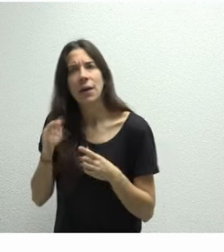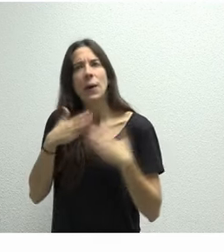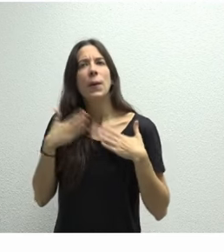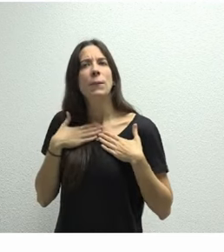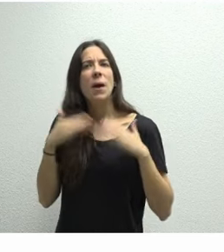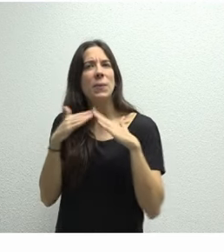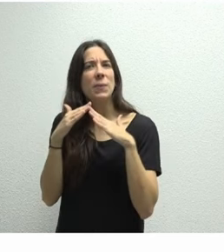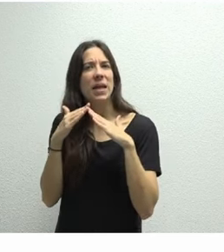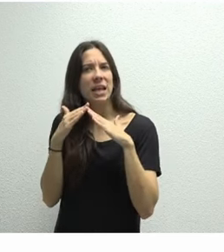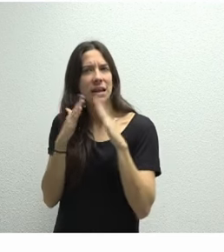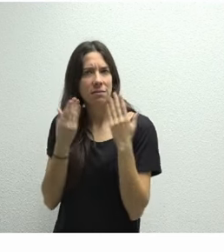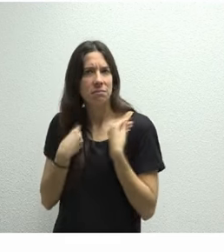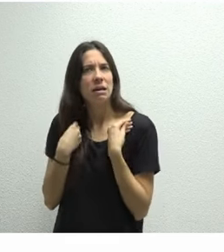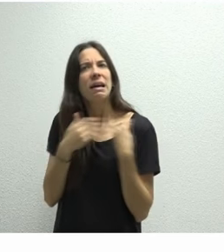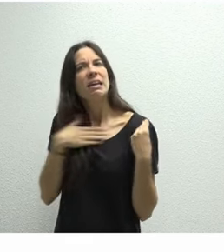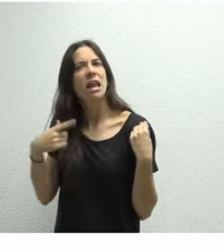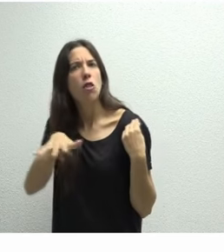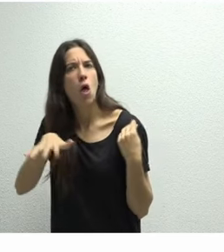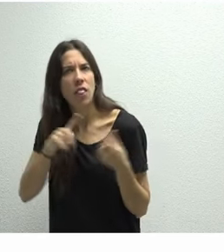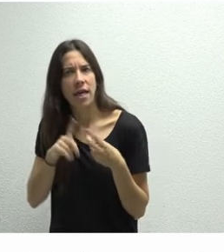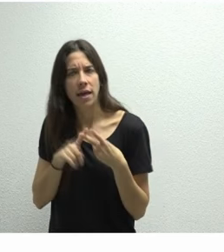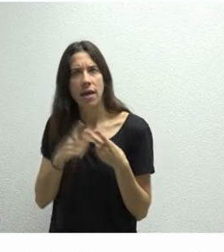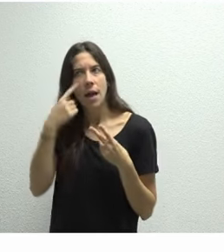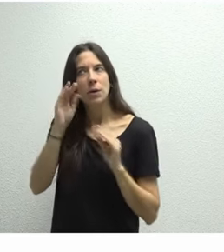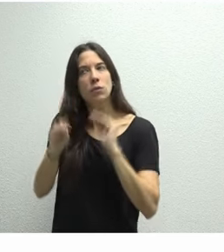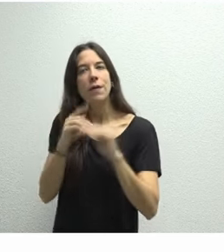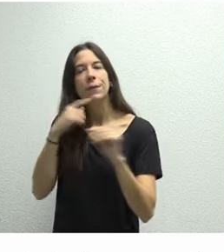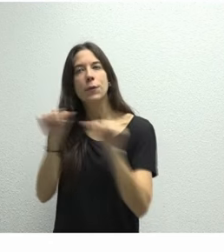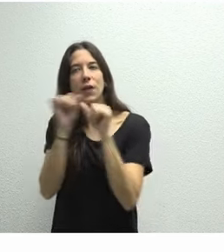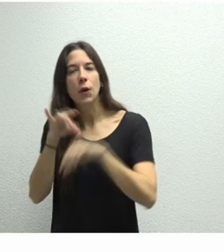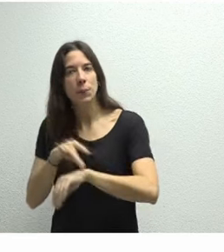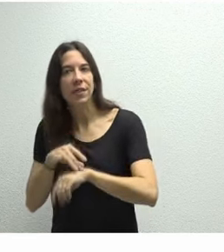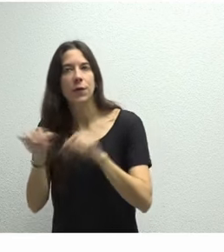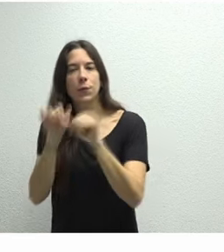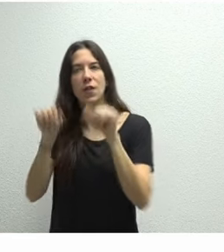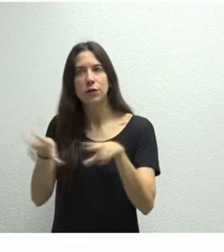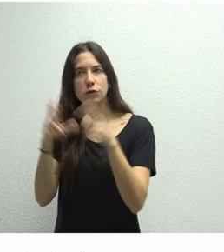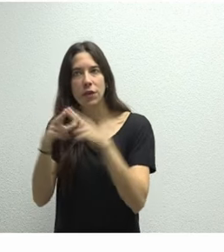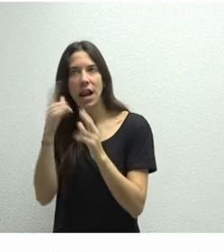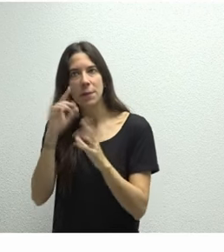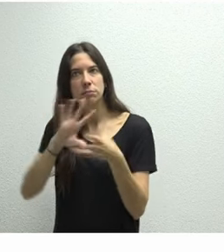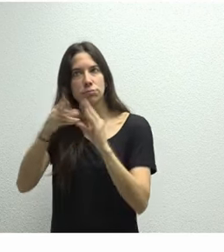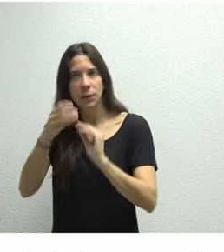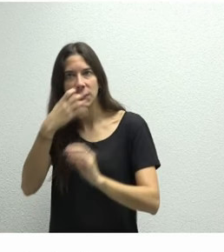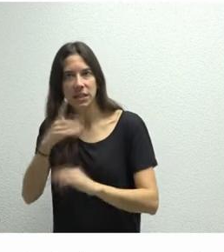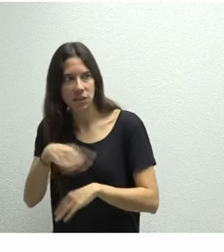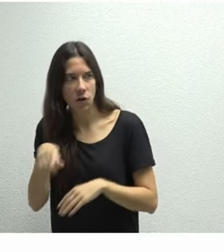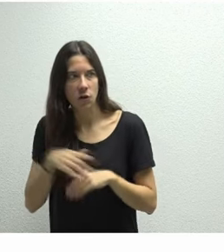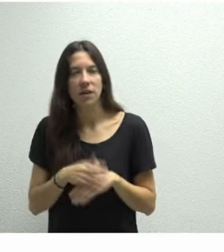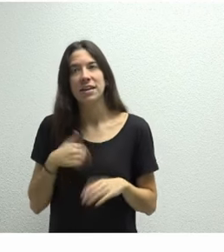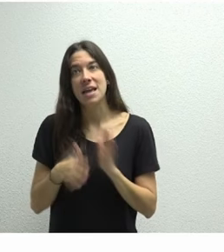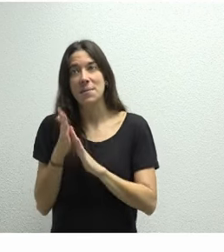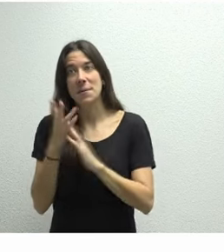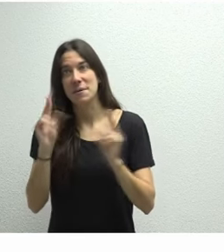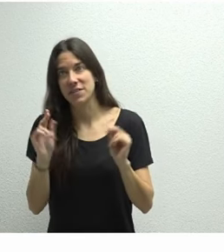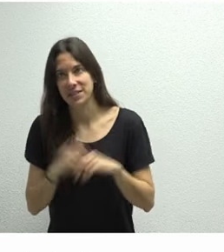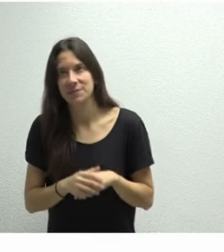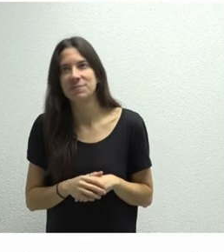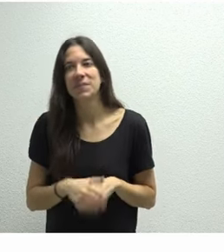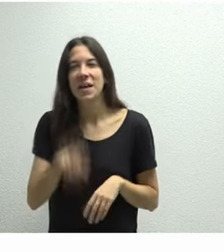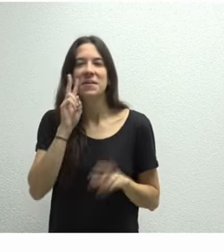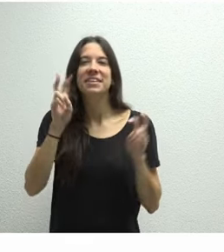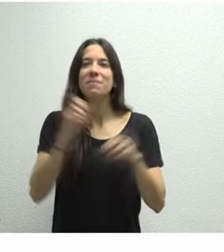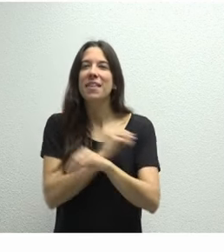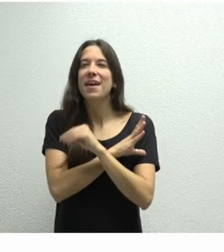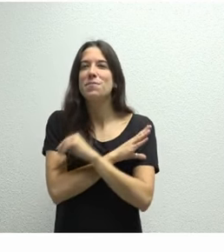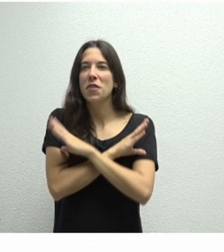que vienen del modelo médico si está bien llevado a cabo y del modelo social si está bien llevado a cabo ya voy acabando No vemos que en cuanto a empoderamiento andamos un